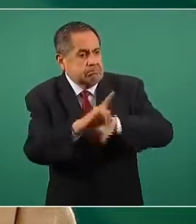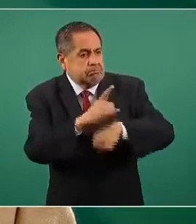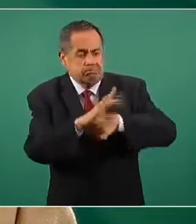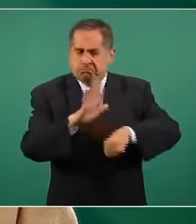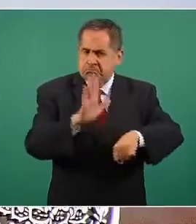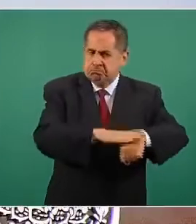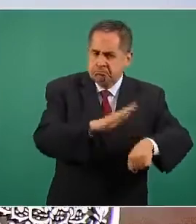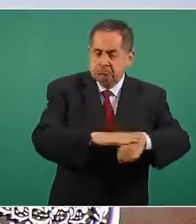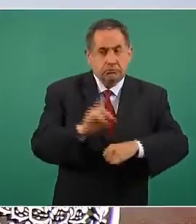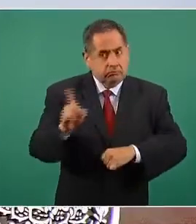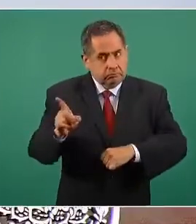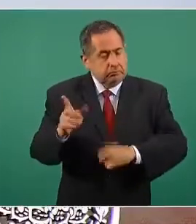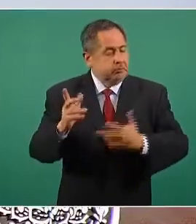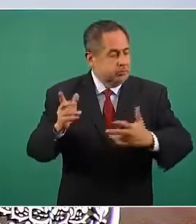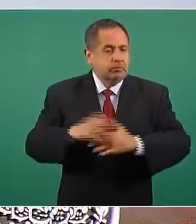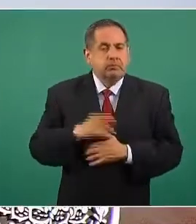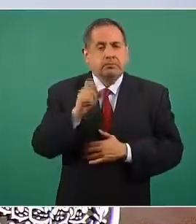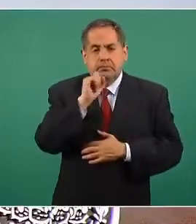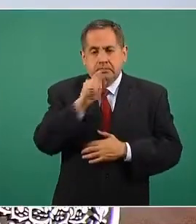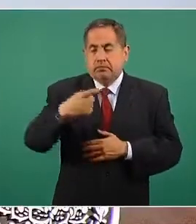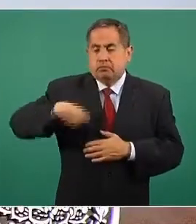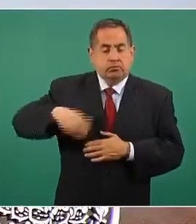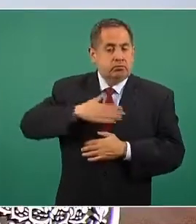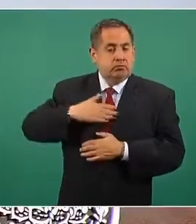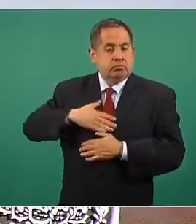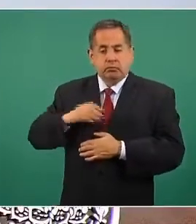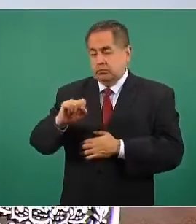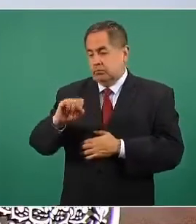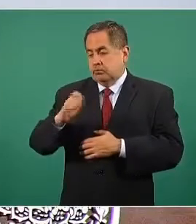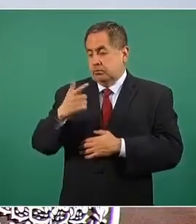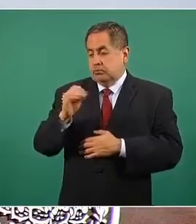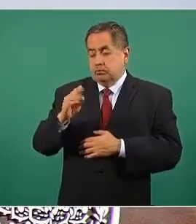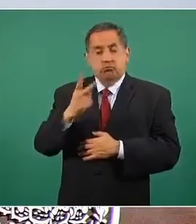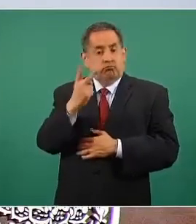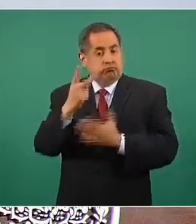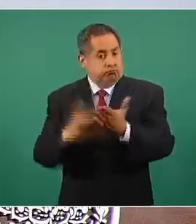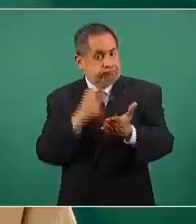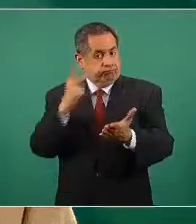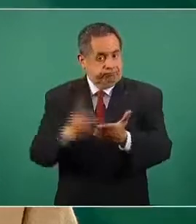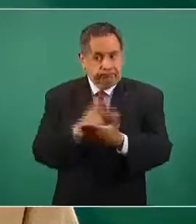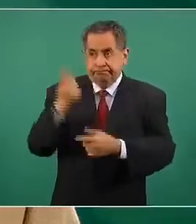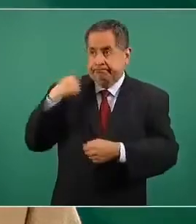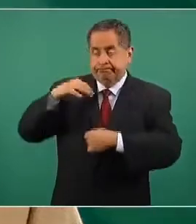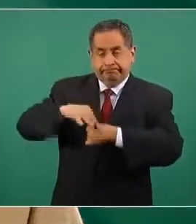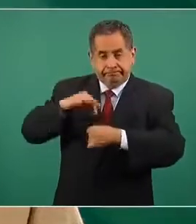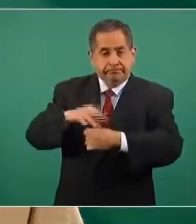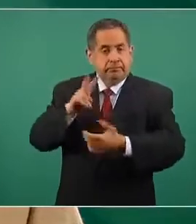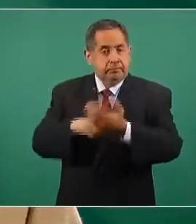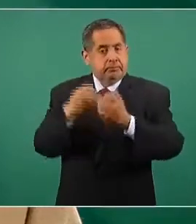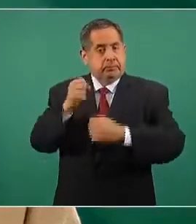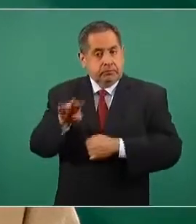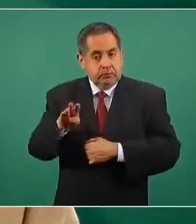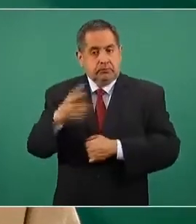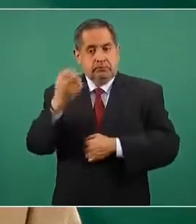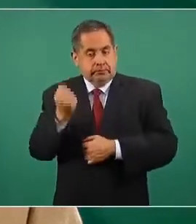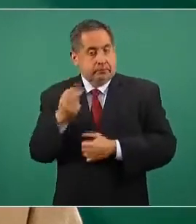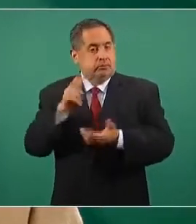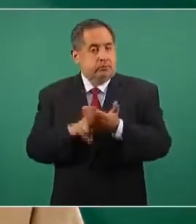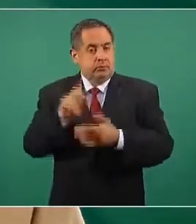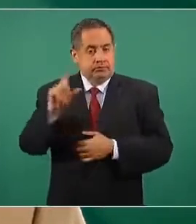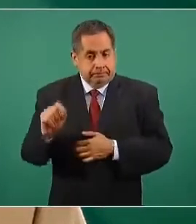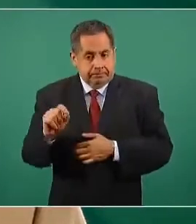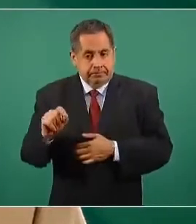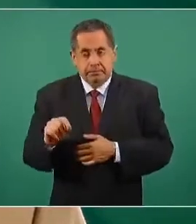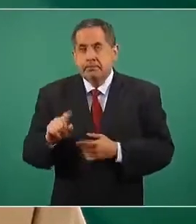presente. Por nuestra parte, y lo hemos demostrado en dos elecciones, 2019 y 2020, la